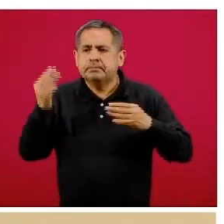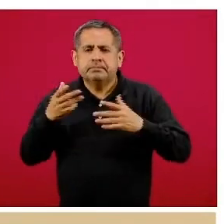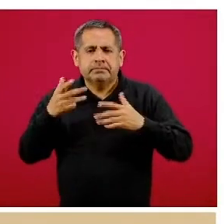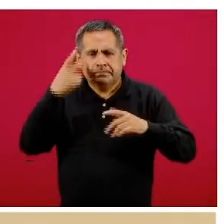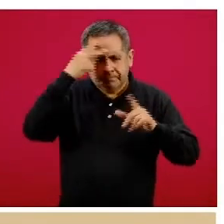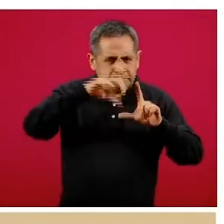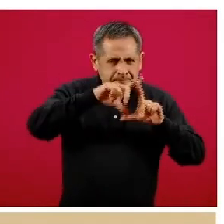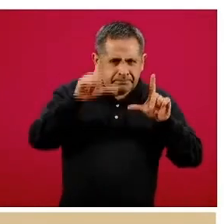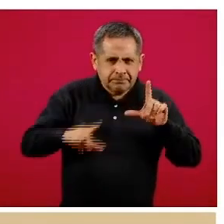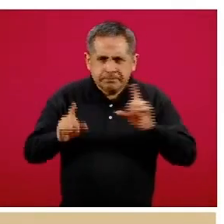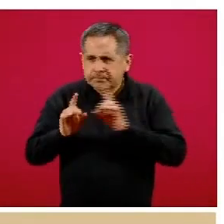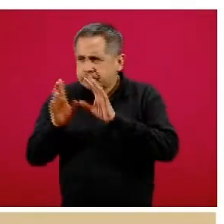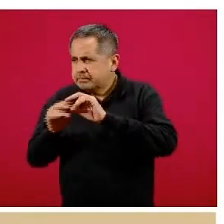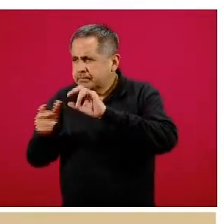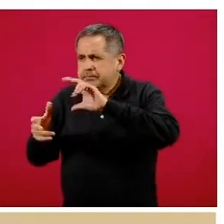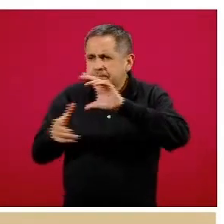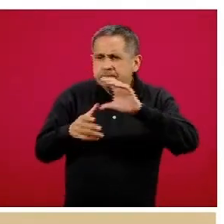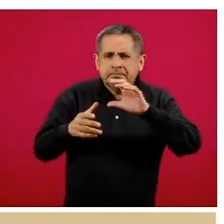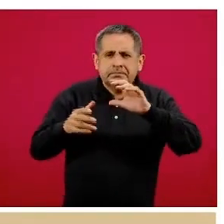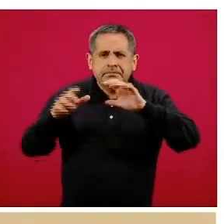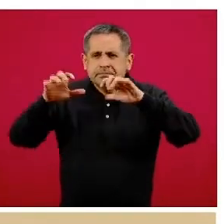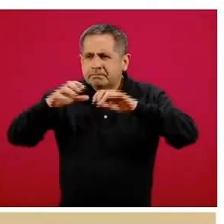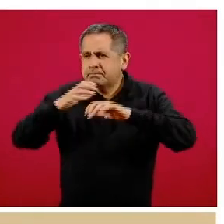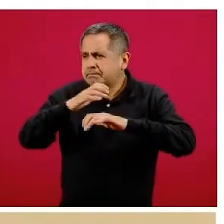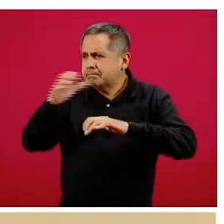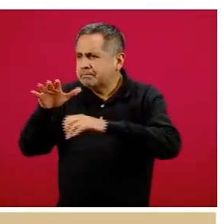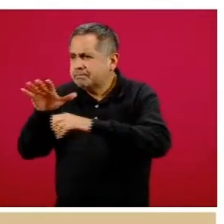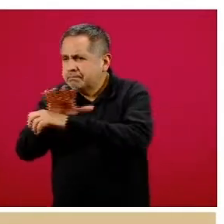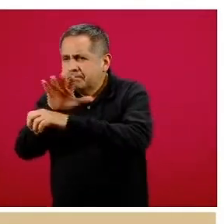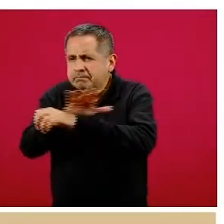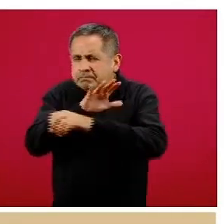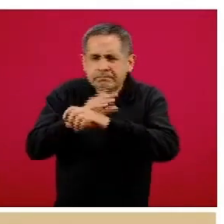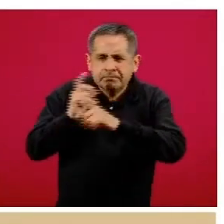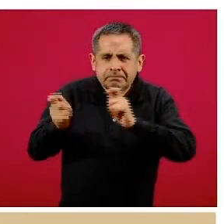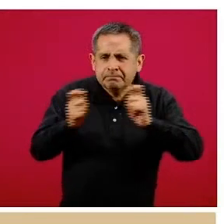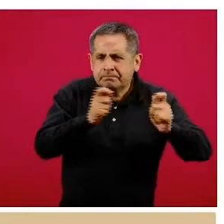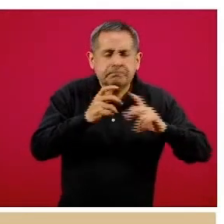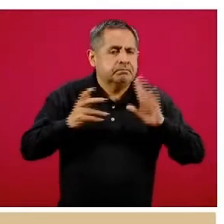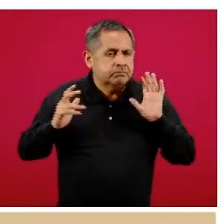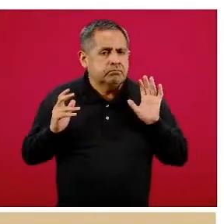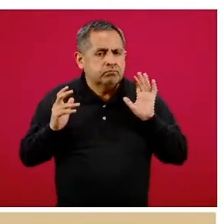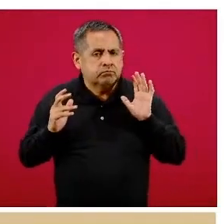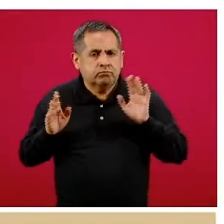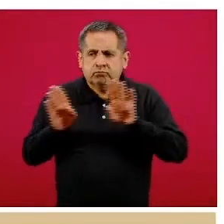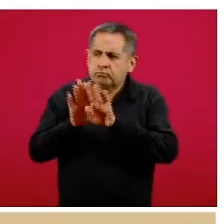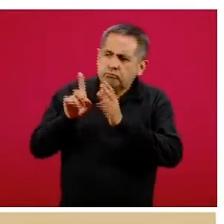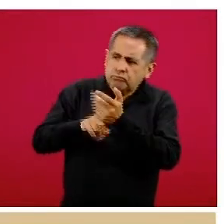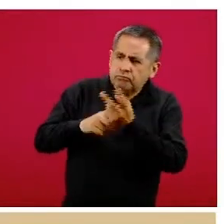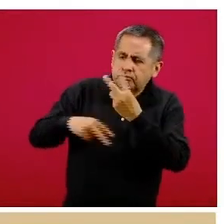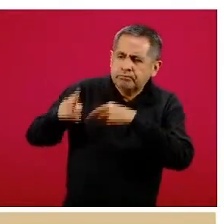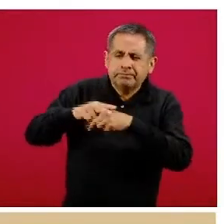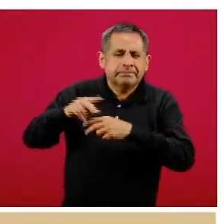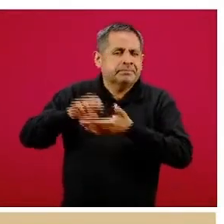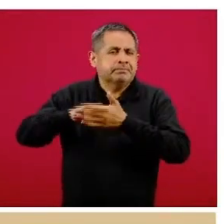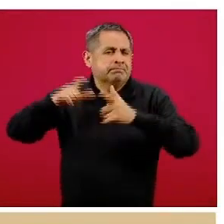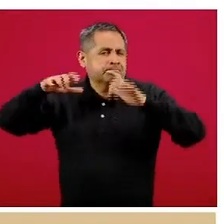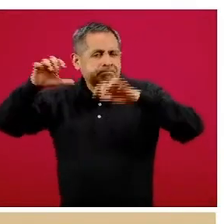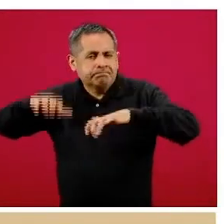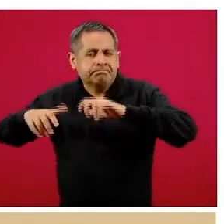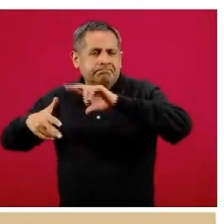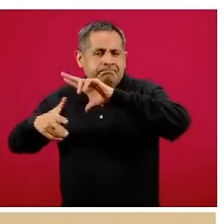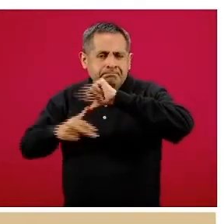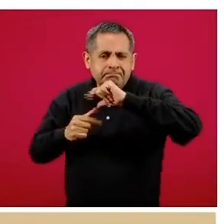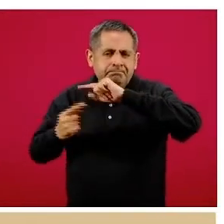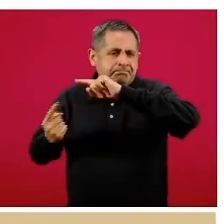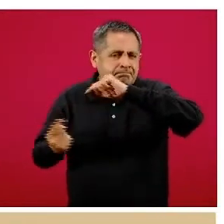aspecto meteorológico, está siempre muy pendiente de lo que ocurre en cuestión de la formación de tormentas tropicales, de